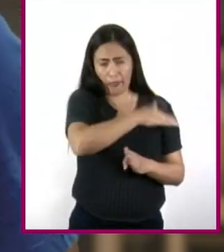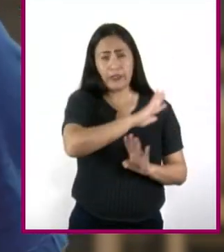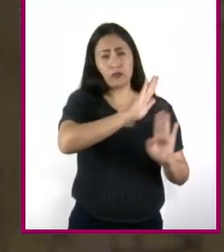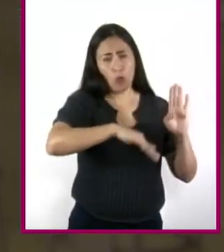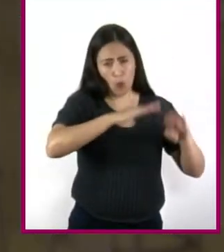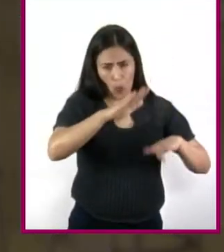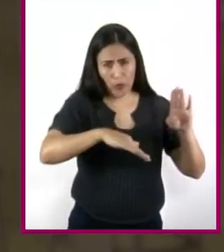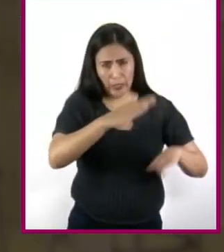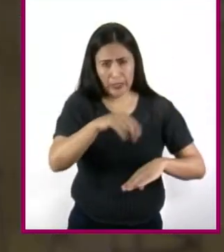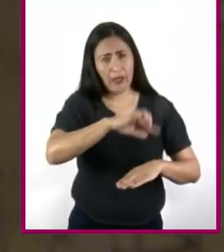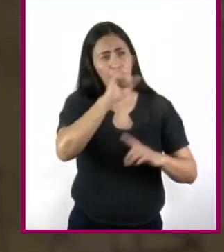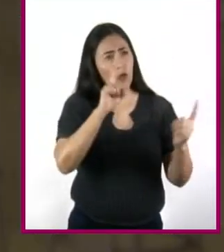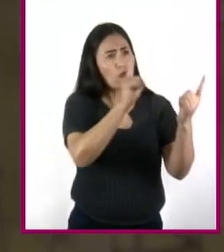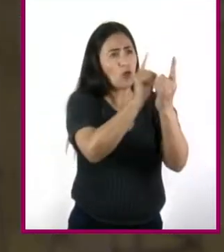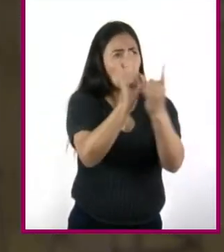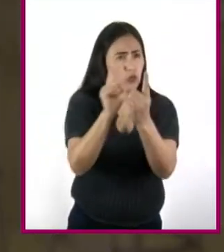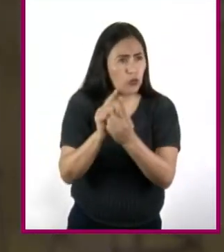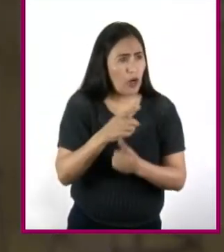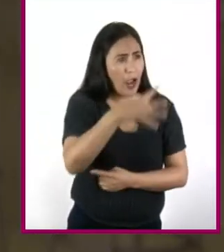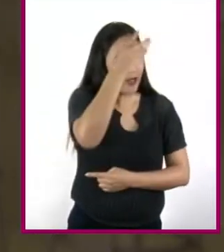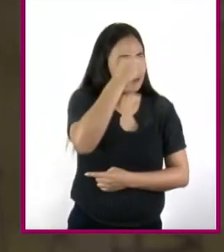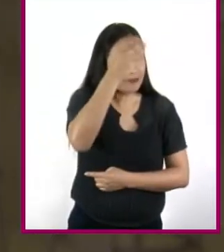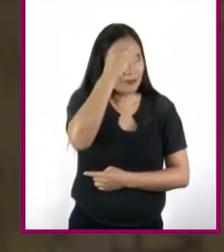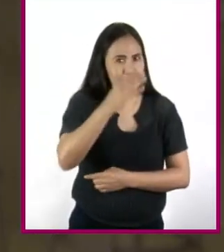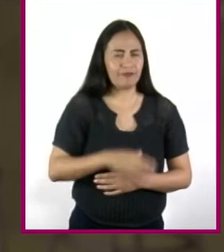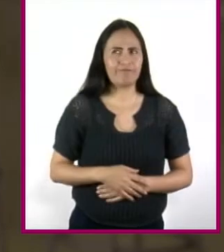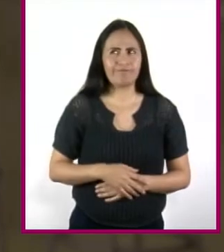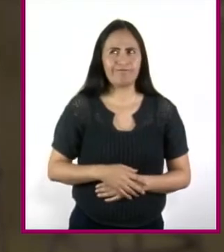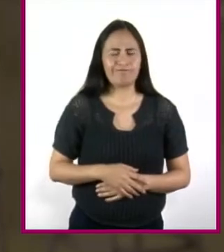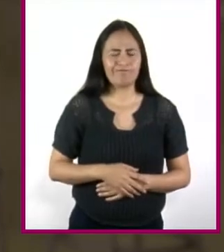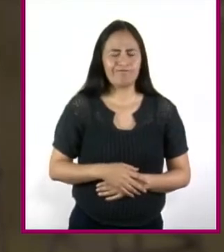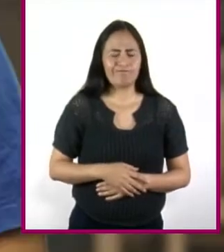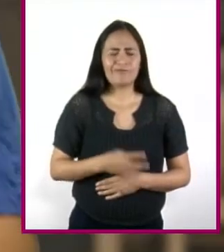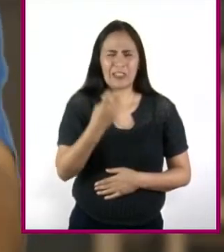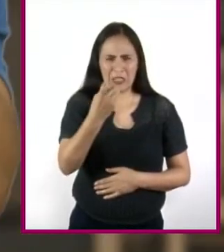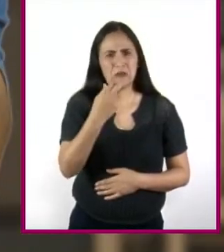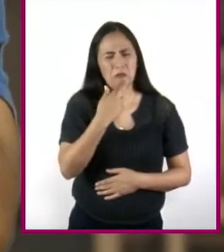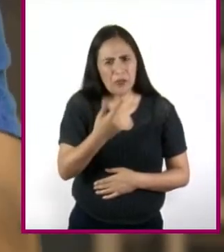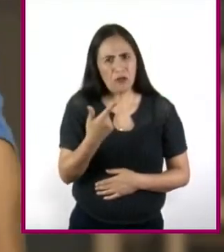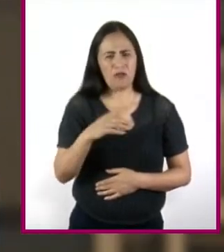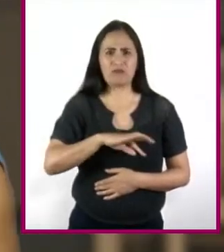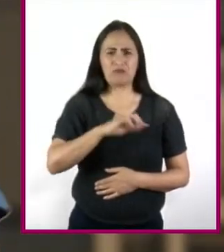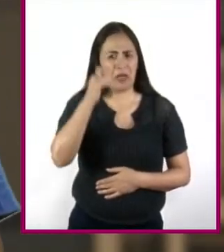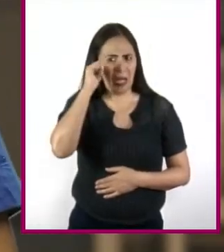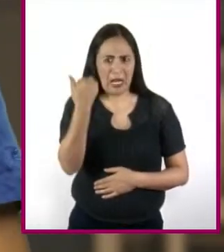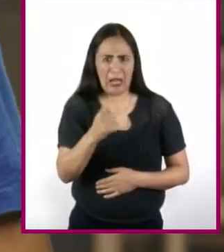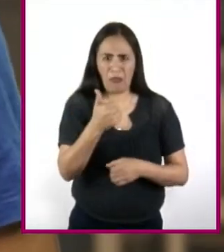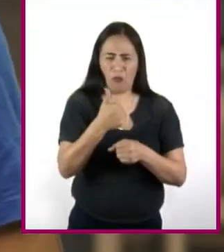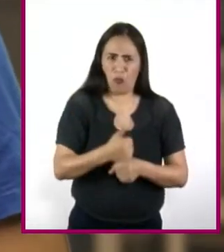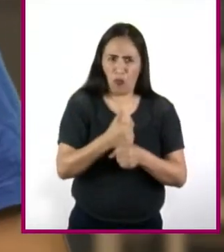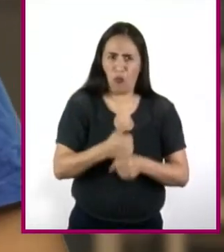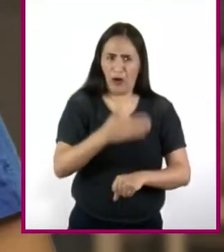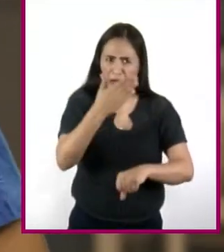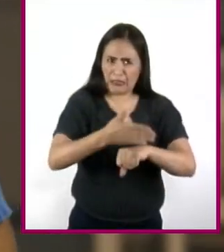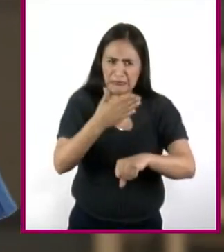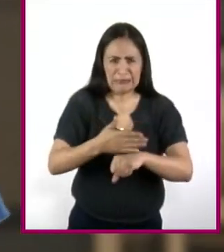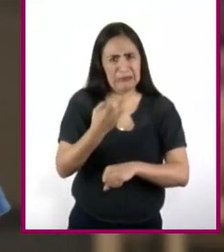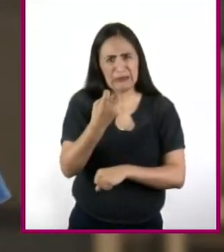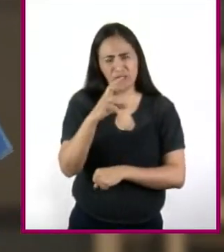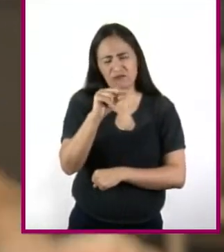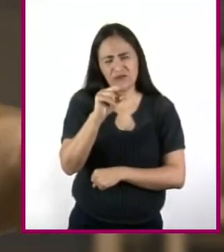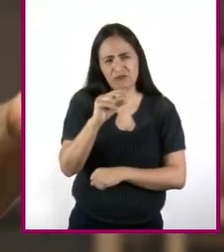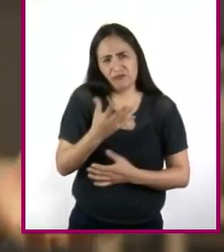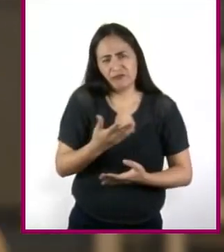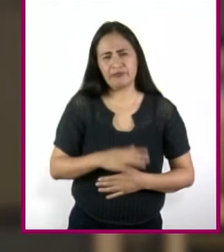ellas. Eso suena mucho mejor que ser castigado por tus pecados. Definitivamente, pero lo que quiero decir es